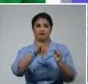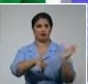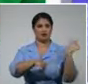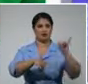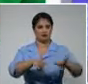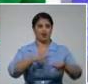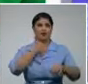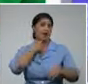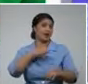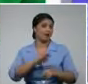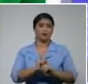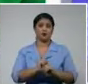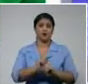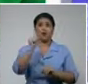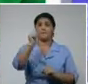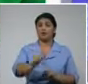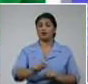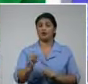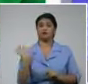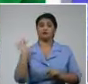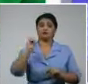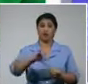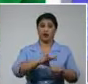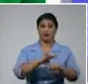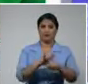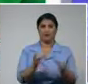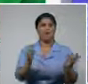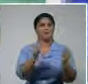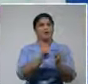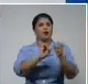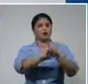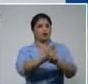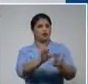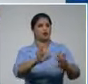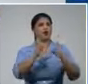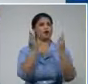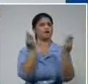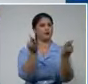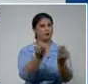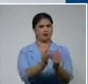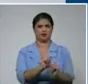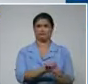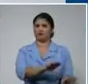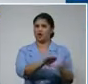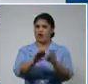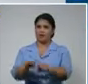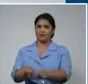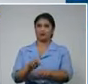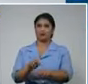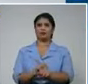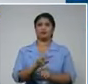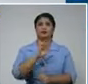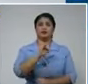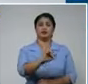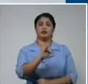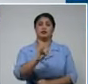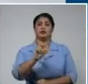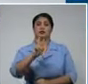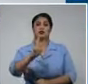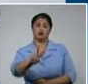Los 772 casos diagnosticados pertenecen a las provincias de La